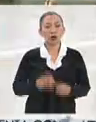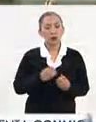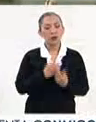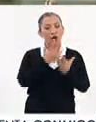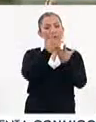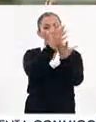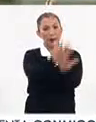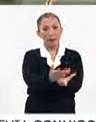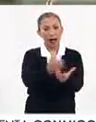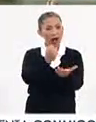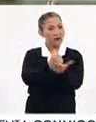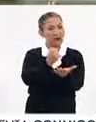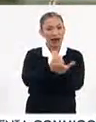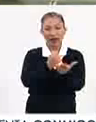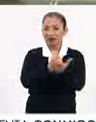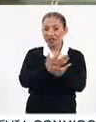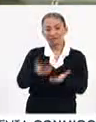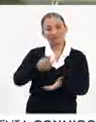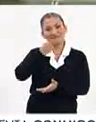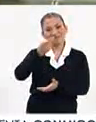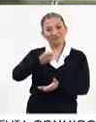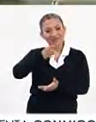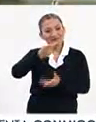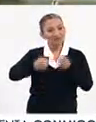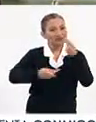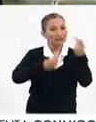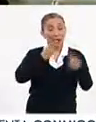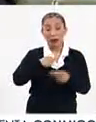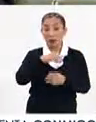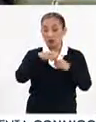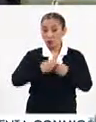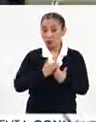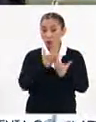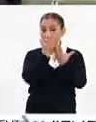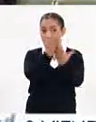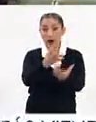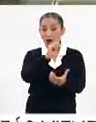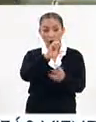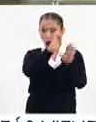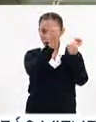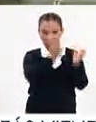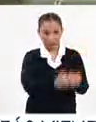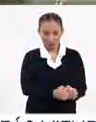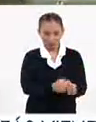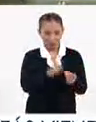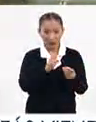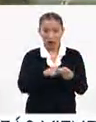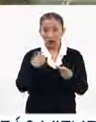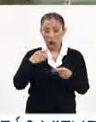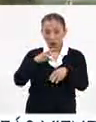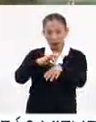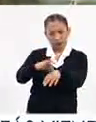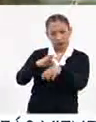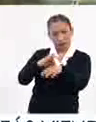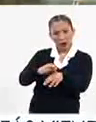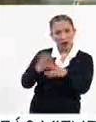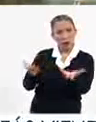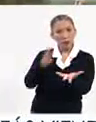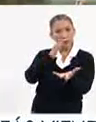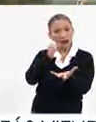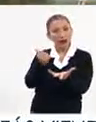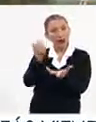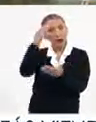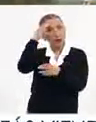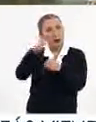poema pertenece forzosamente al orden del discurso. Un poema no es una escultura, su materialidad es inasible,